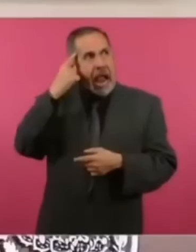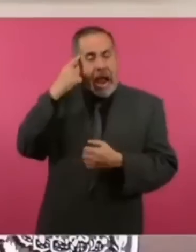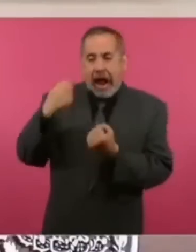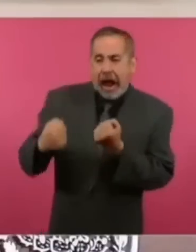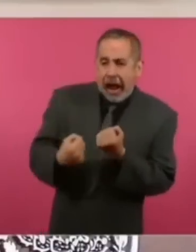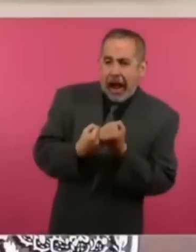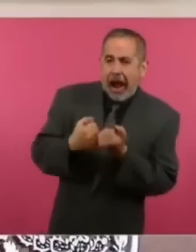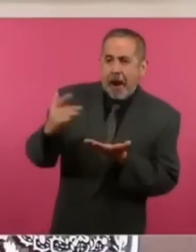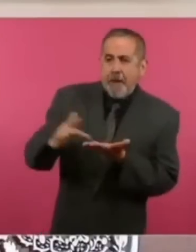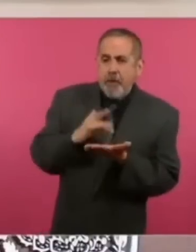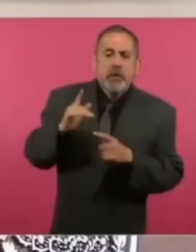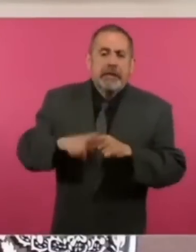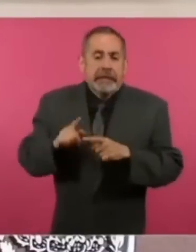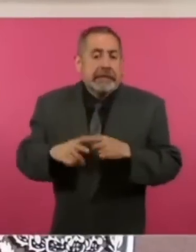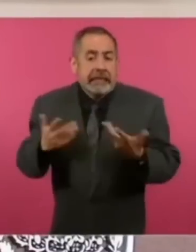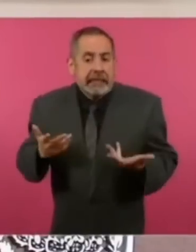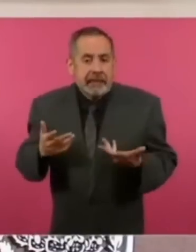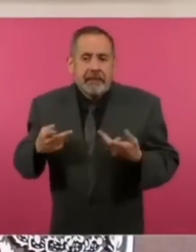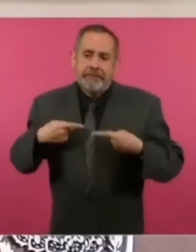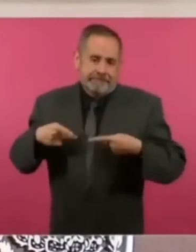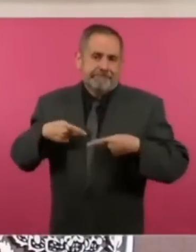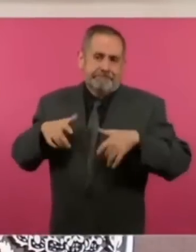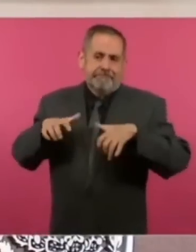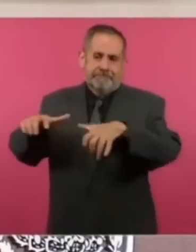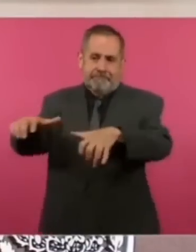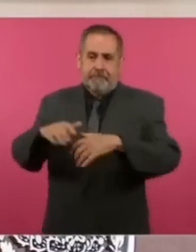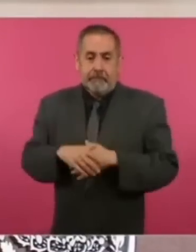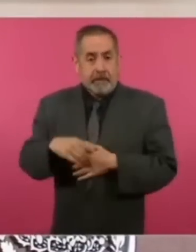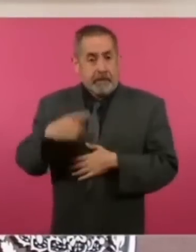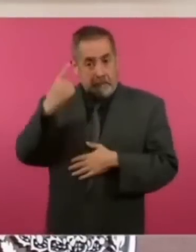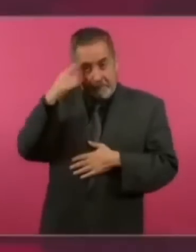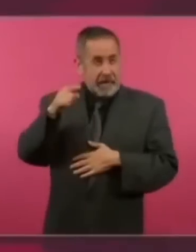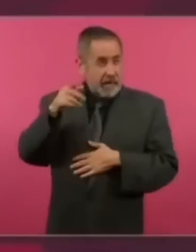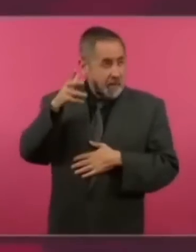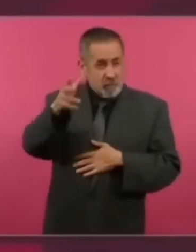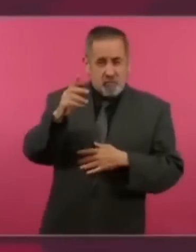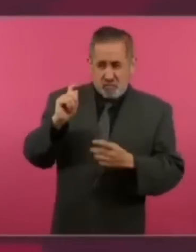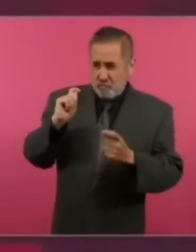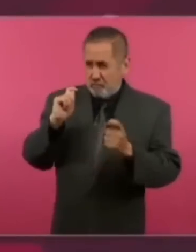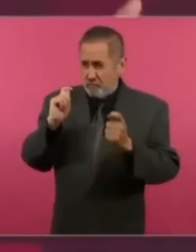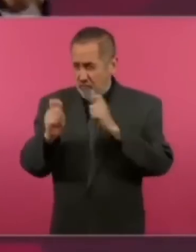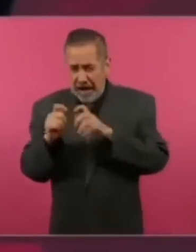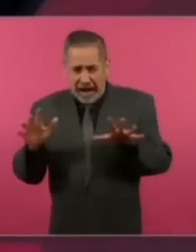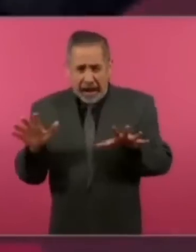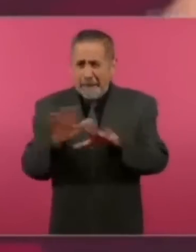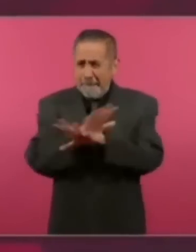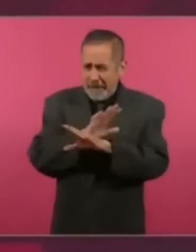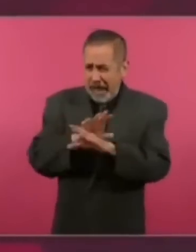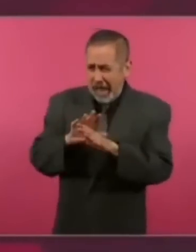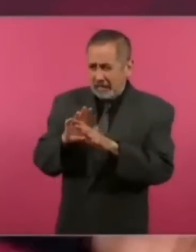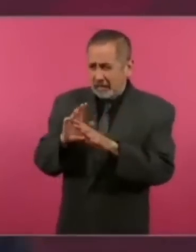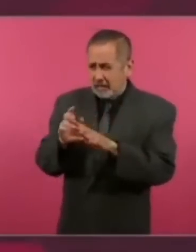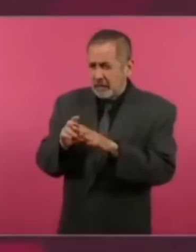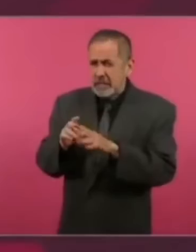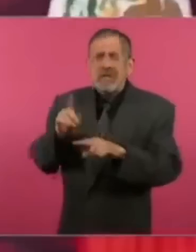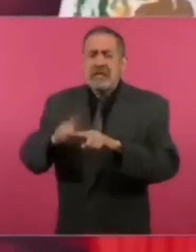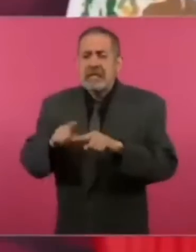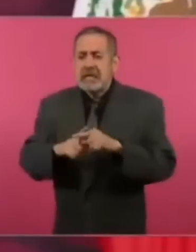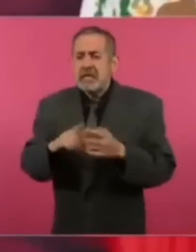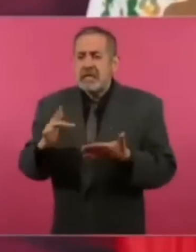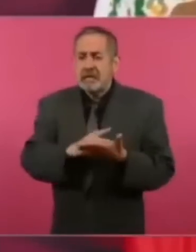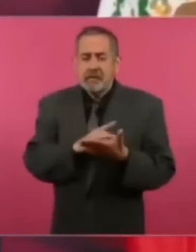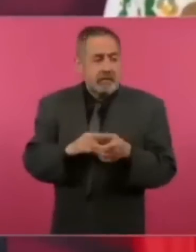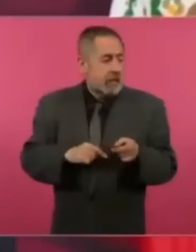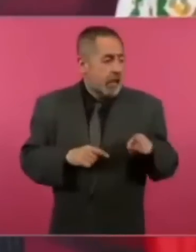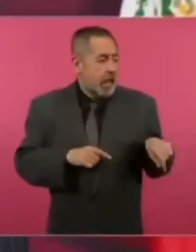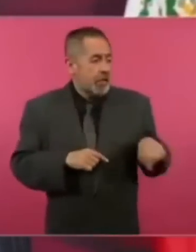el pueblo. En un proceso de transformación. Ni modo que nos vamos a apoyar en los traficantes